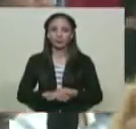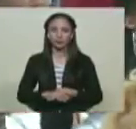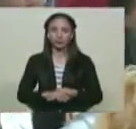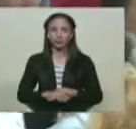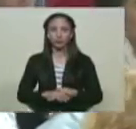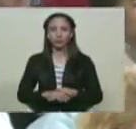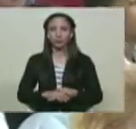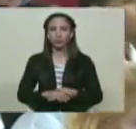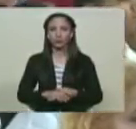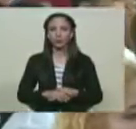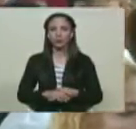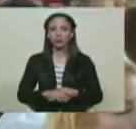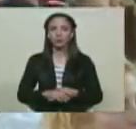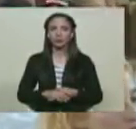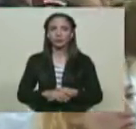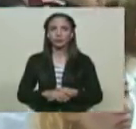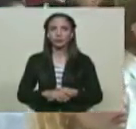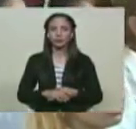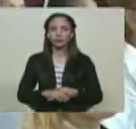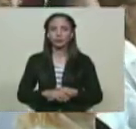Saludos.